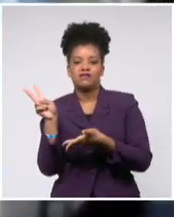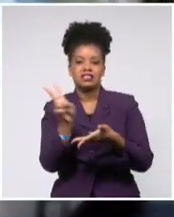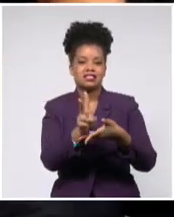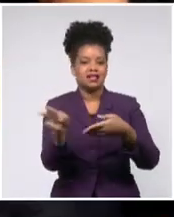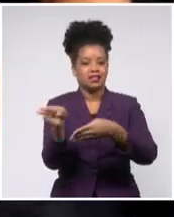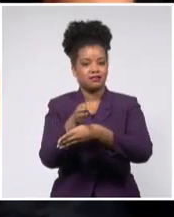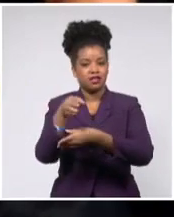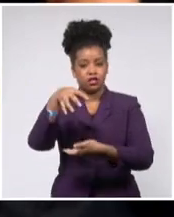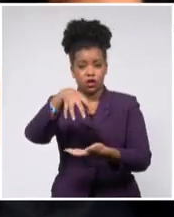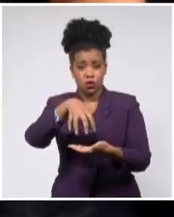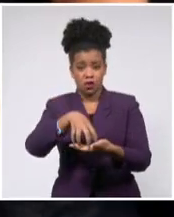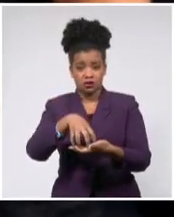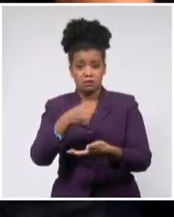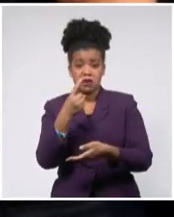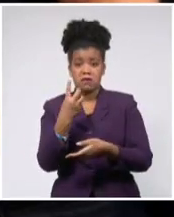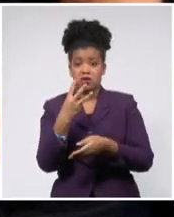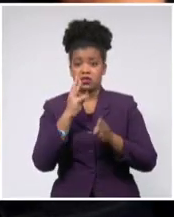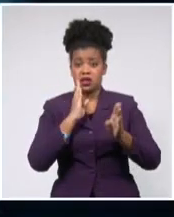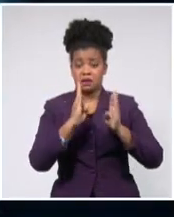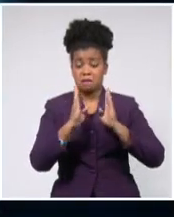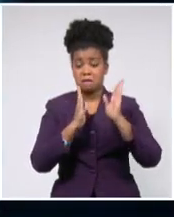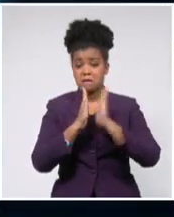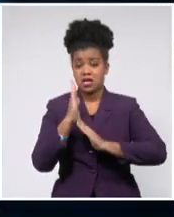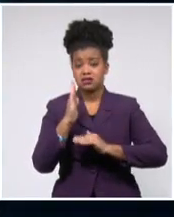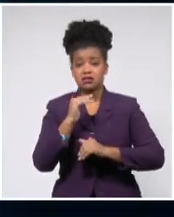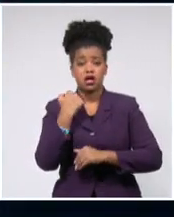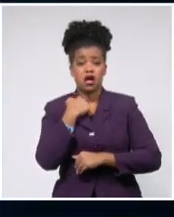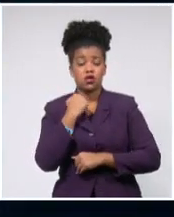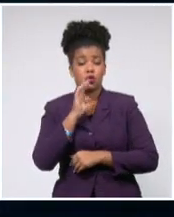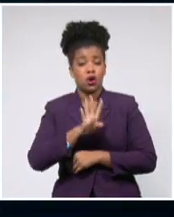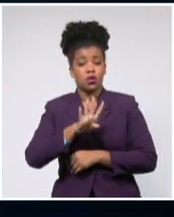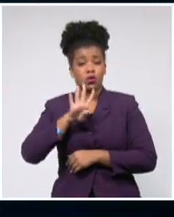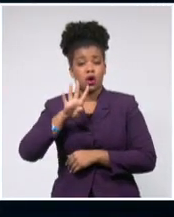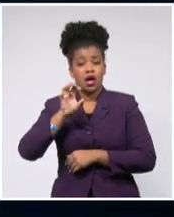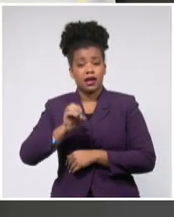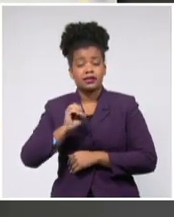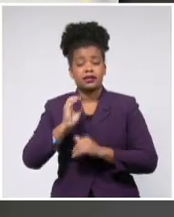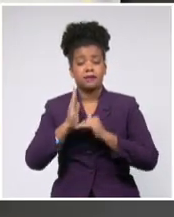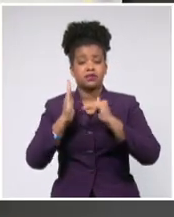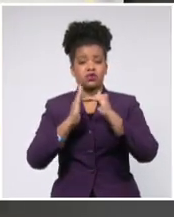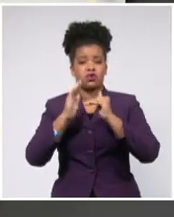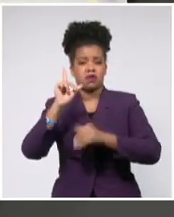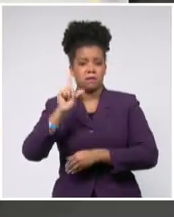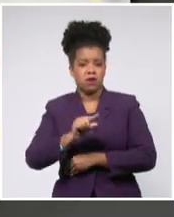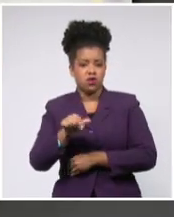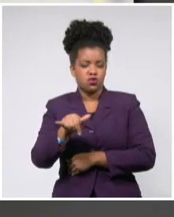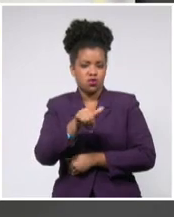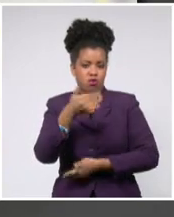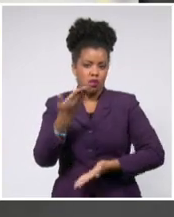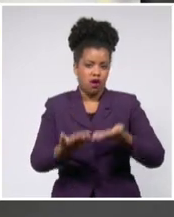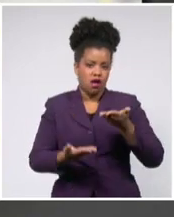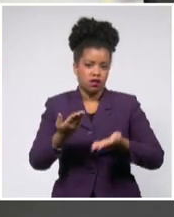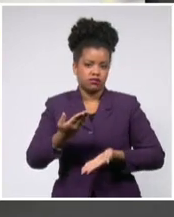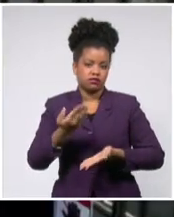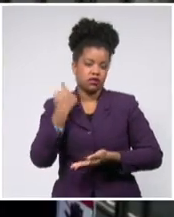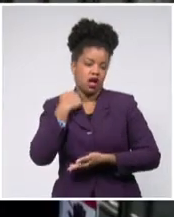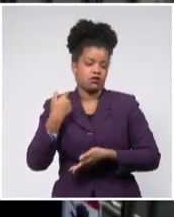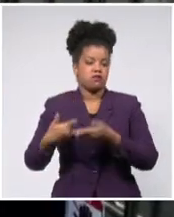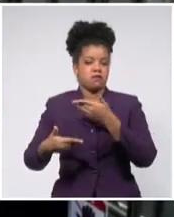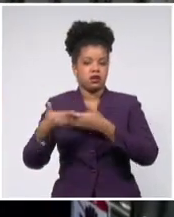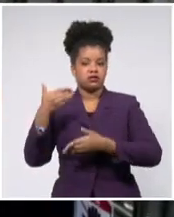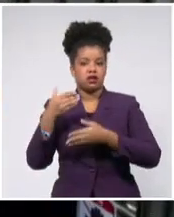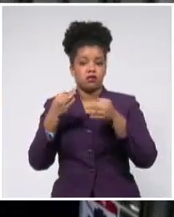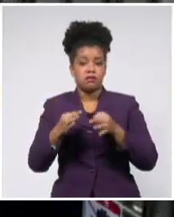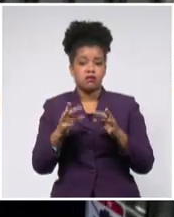En el primer semestre del año fueron 440 millones menos que en igual etapa de 2019. Esa